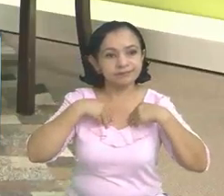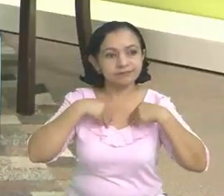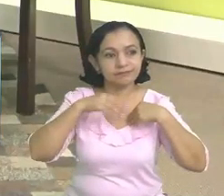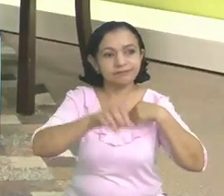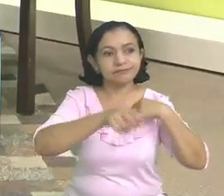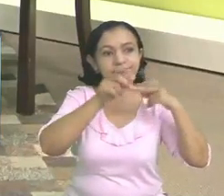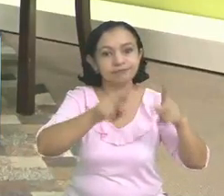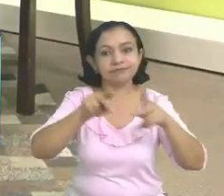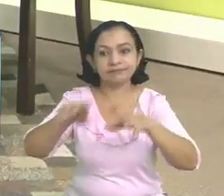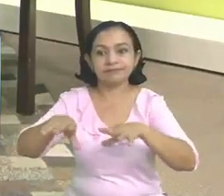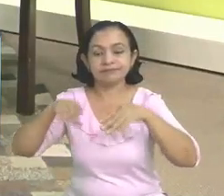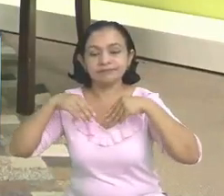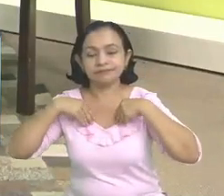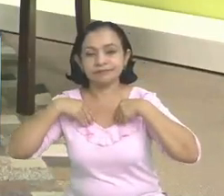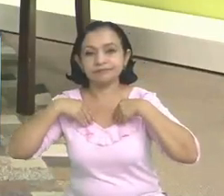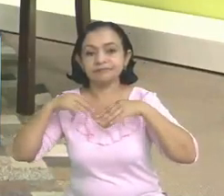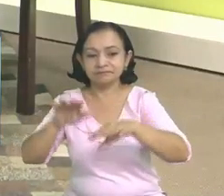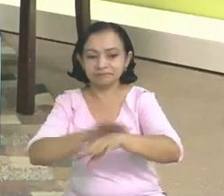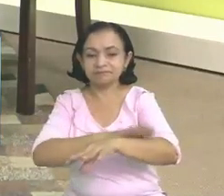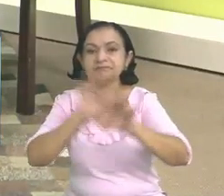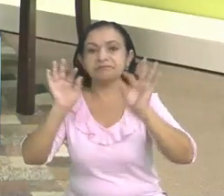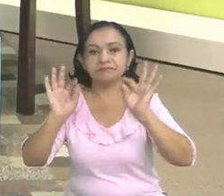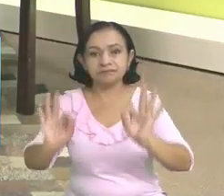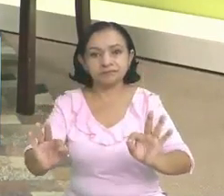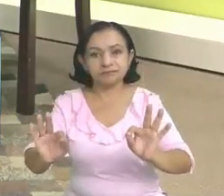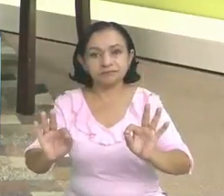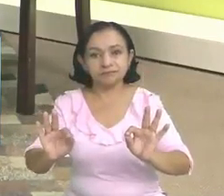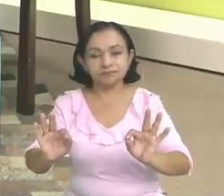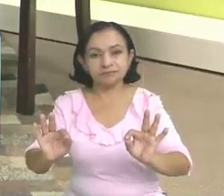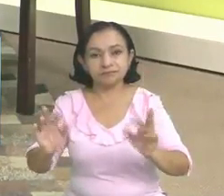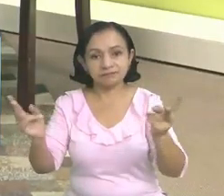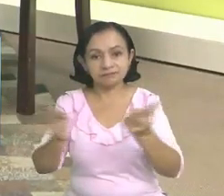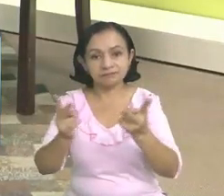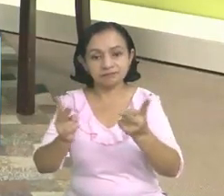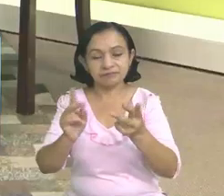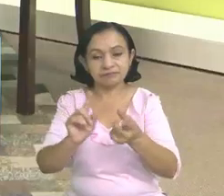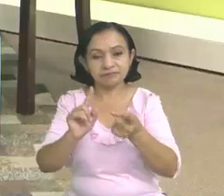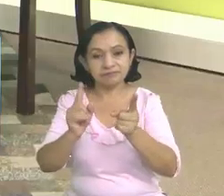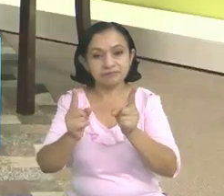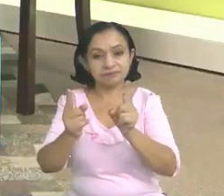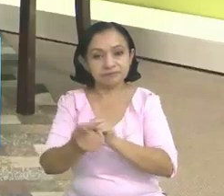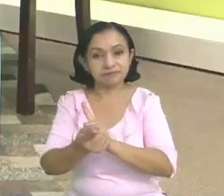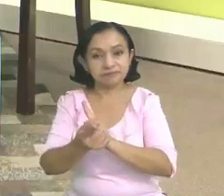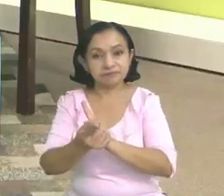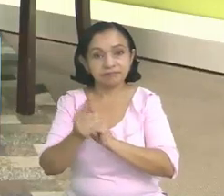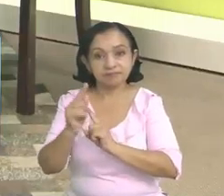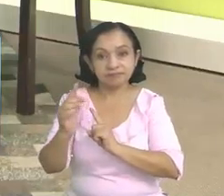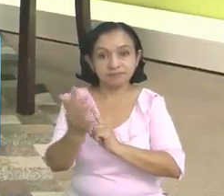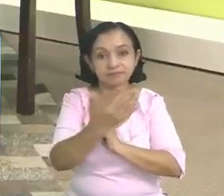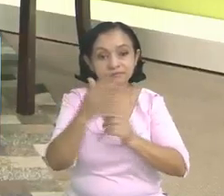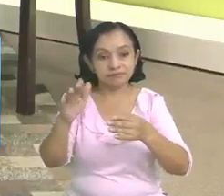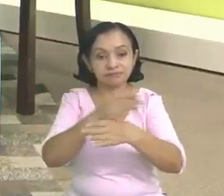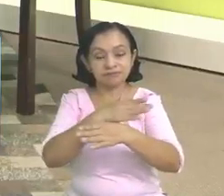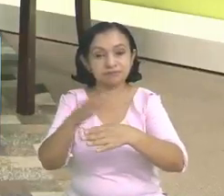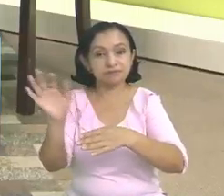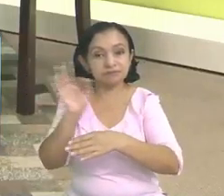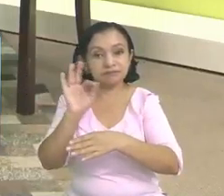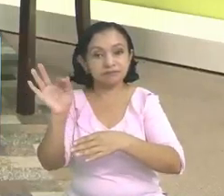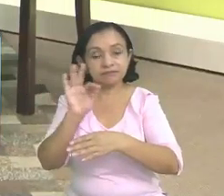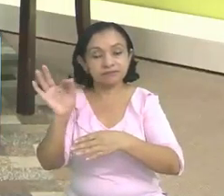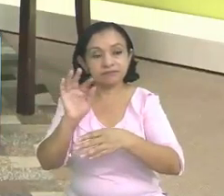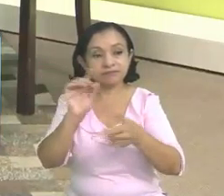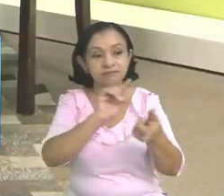otros para poder sentirse bien, ¿verdad? Entonces van viviendo procesos y yo creo que todos los vivimos de alguna manera, pero unos lo superan más